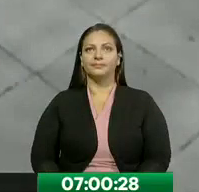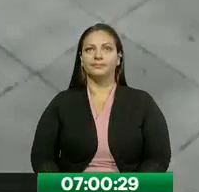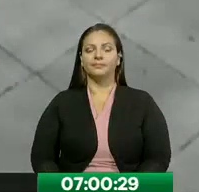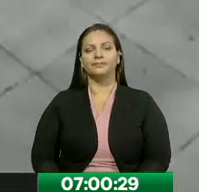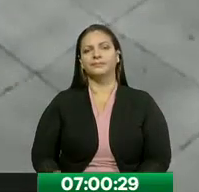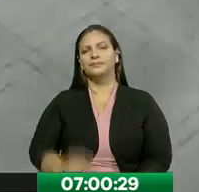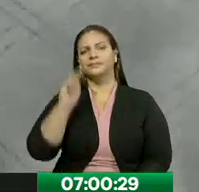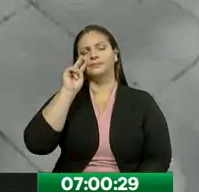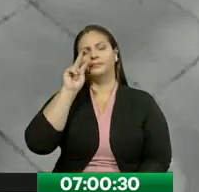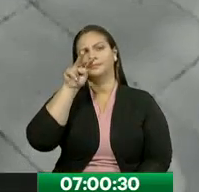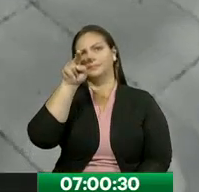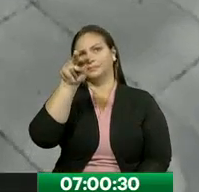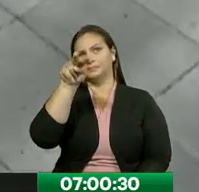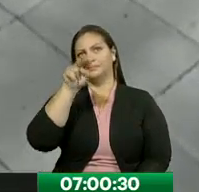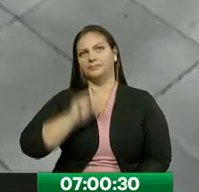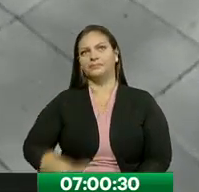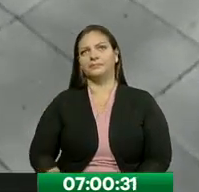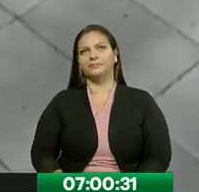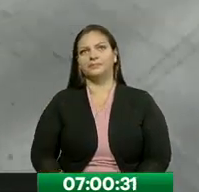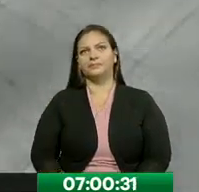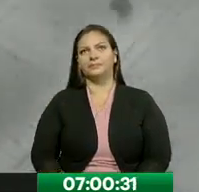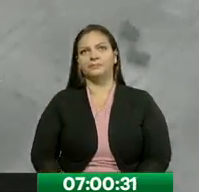Fíjese muy bien en esta imagen.